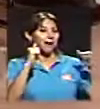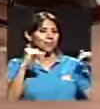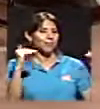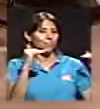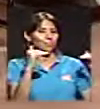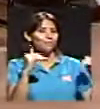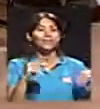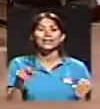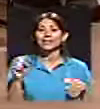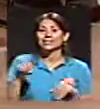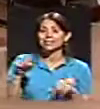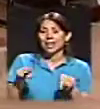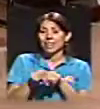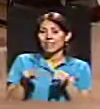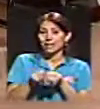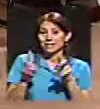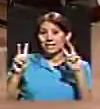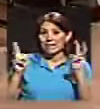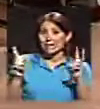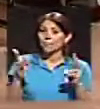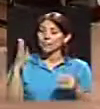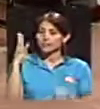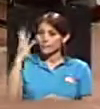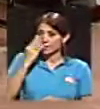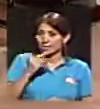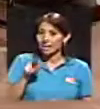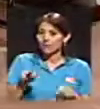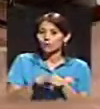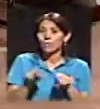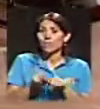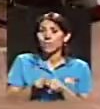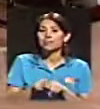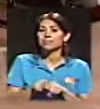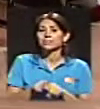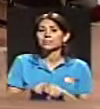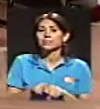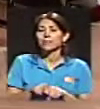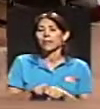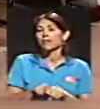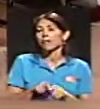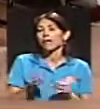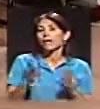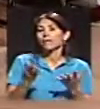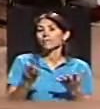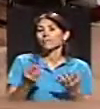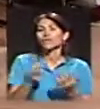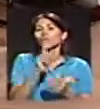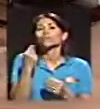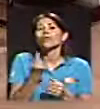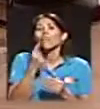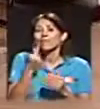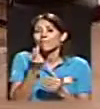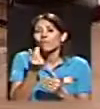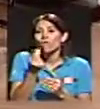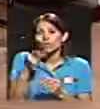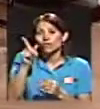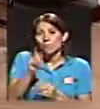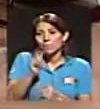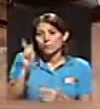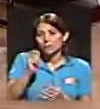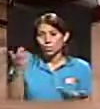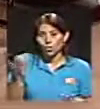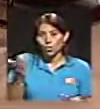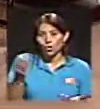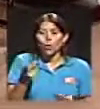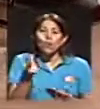de que el tema es fascinante, esto además trasciende también los fondos de pensión. Los fondos de pensión de repente son los